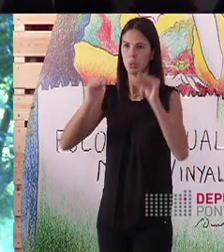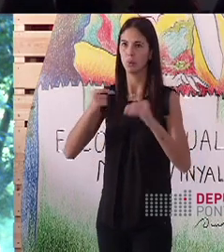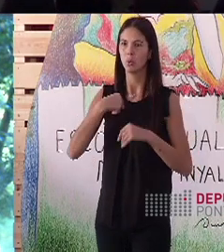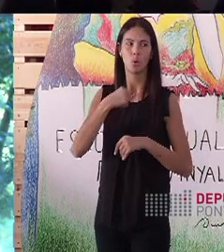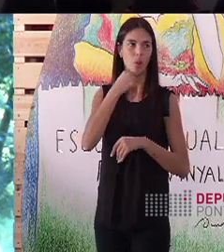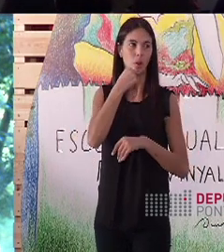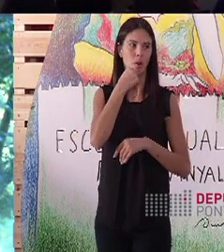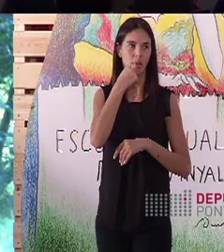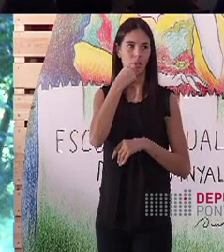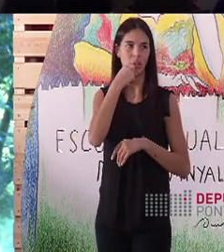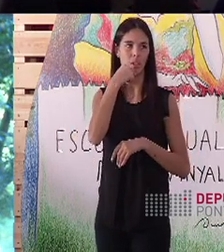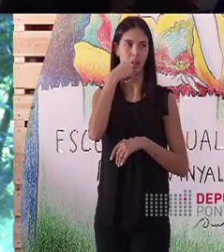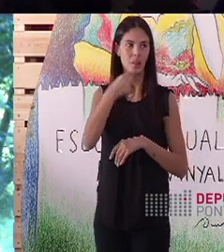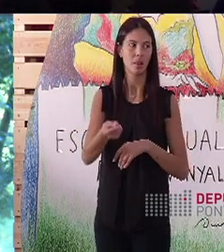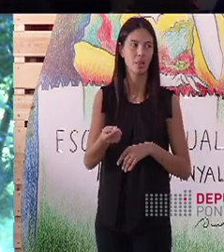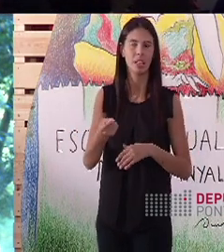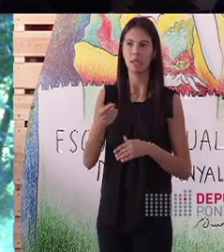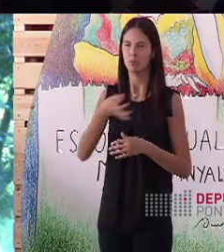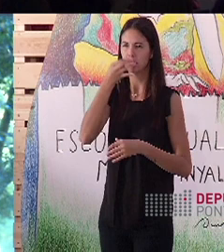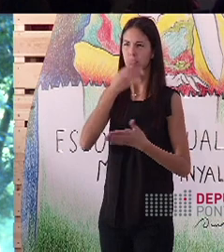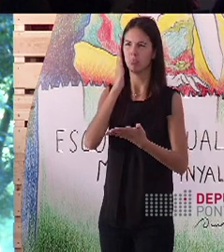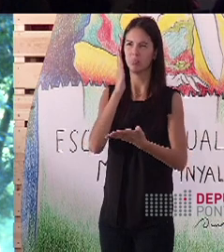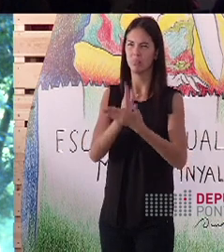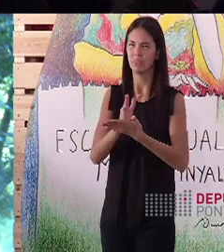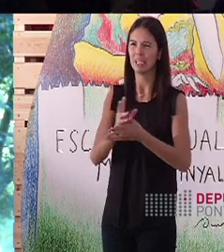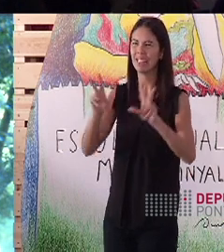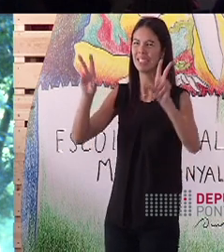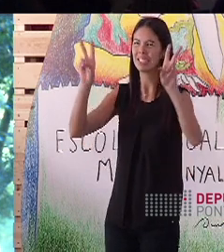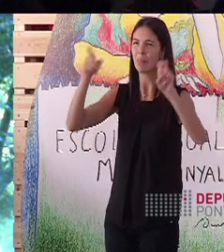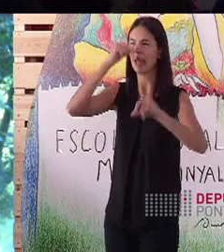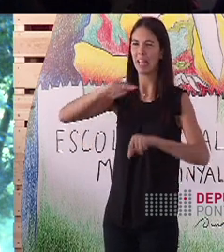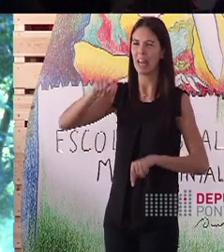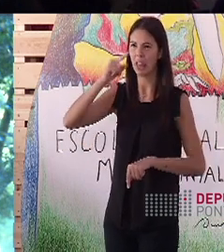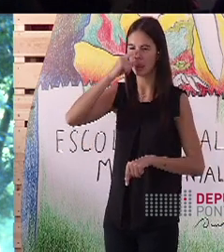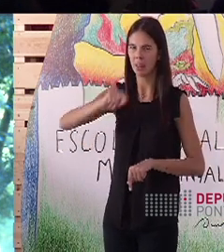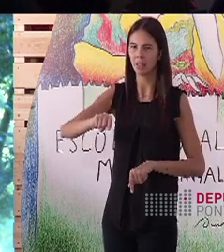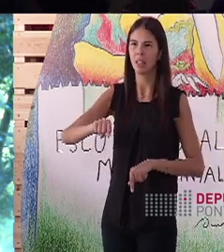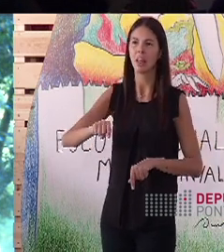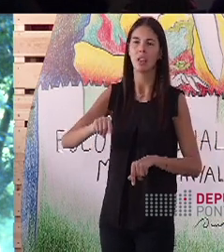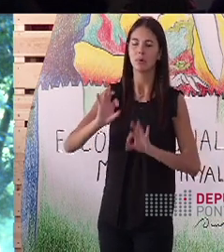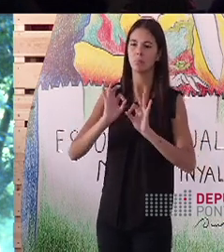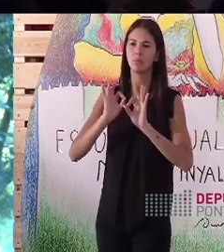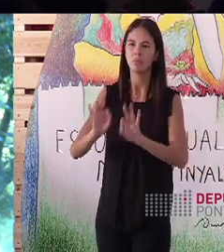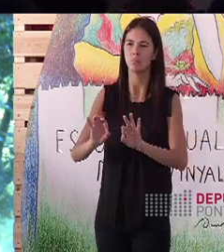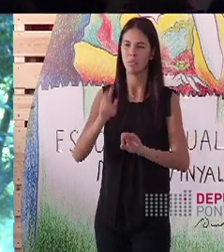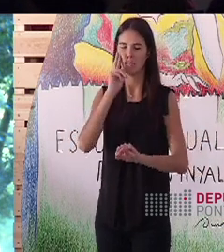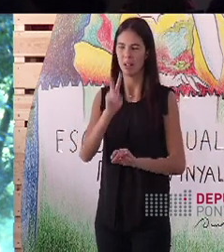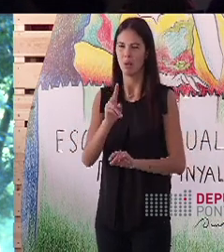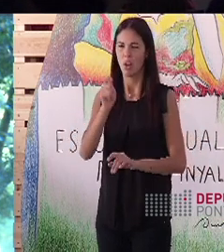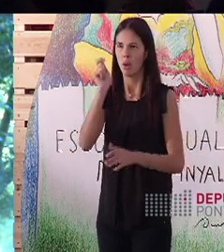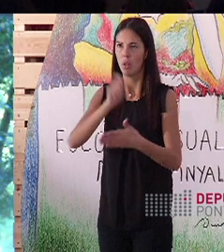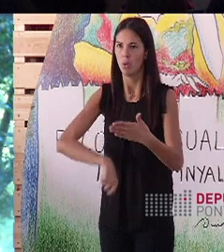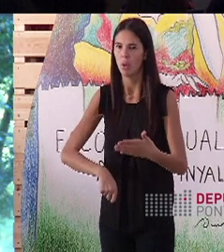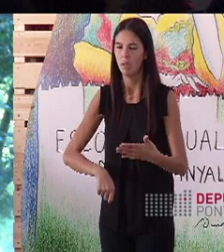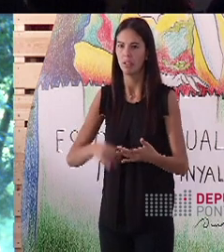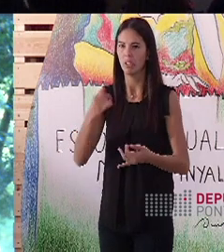del Salvador, bueno, al principio, por lo medio de la charla, del Salvador o de Tailandia, en donde se di descaradamente, con crudeza, ¿no?, que hay